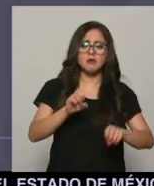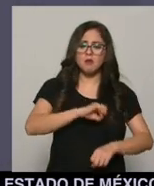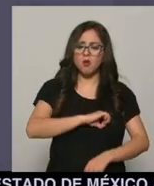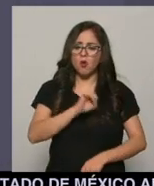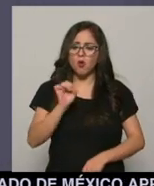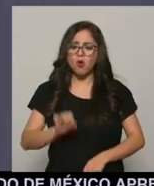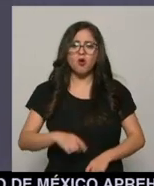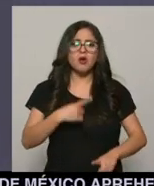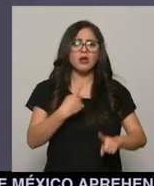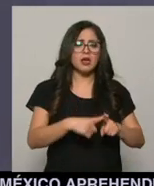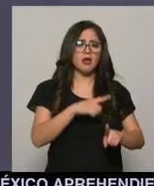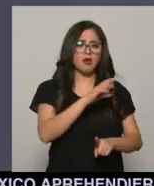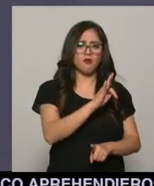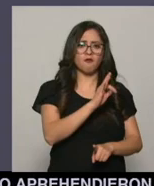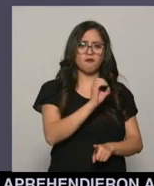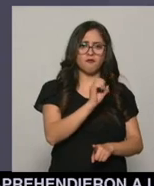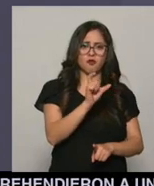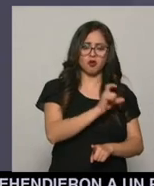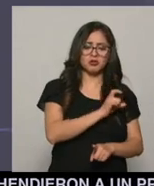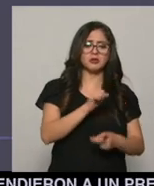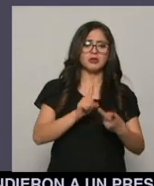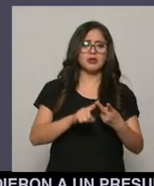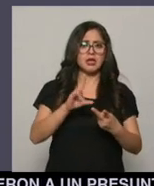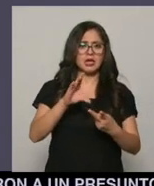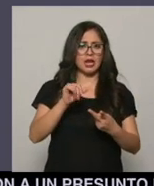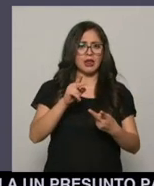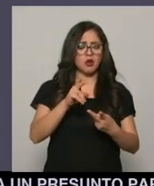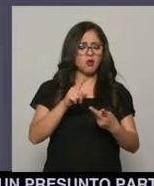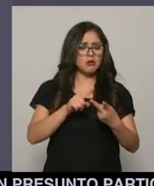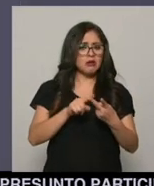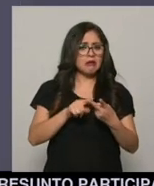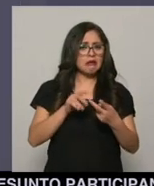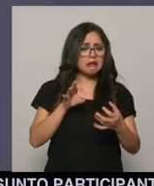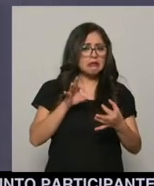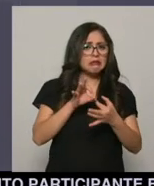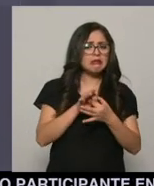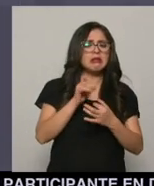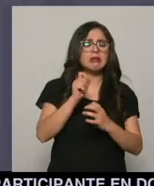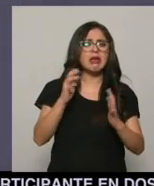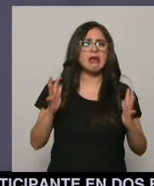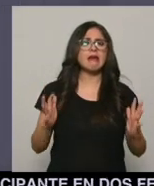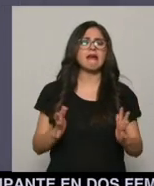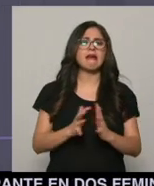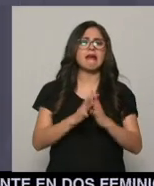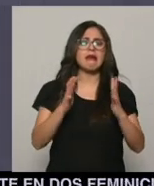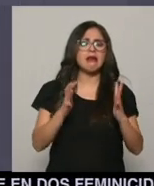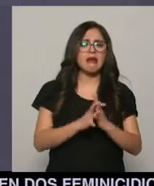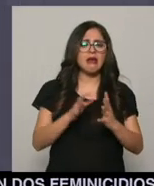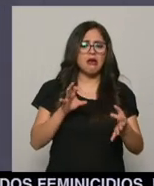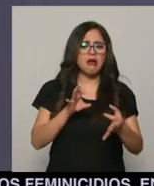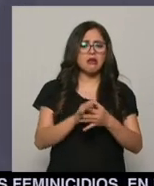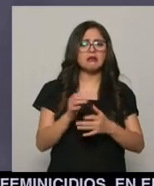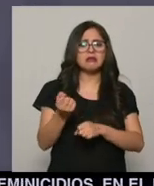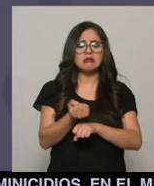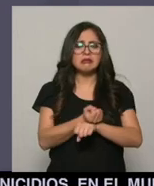Calderón, ¿no? Calderón acompañó además su discurso de odio con una guerra sangrienta, entonces no creo yo que no creo que haya más